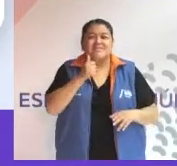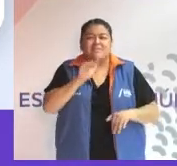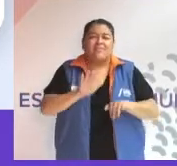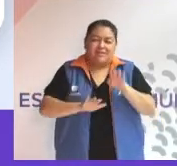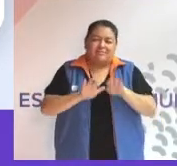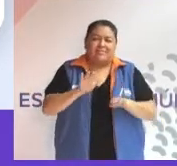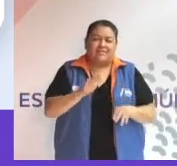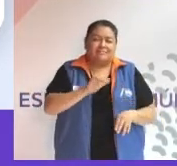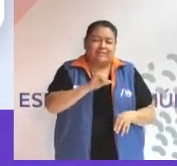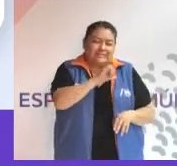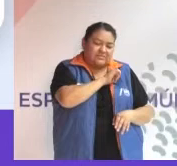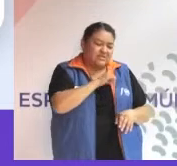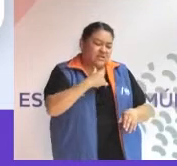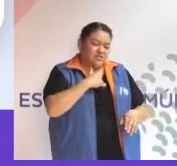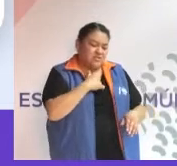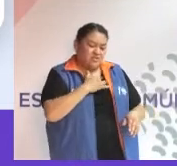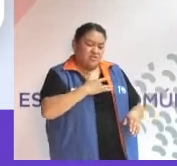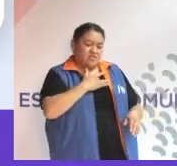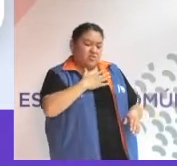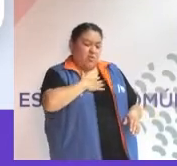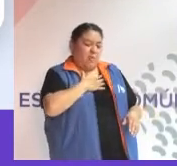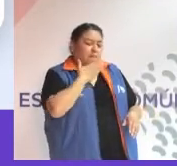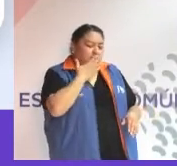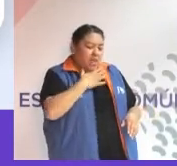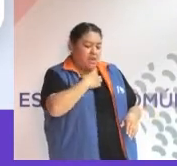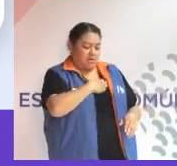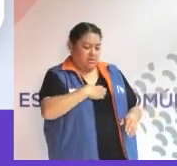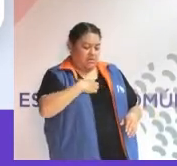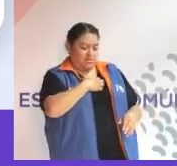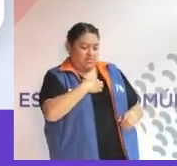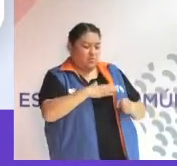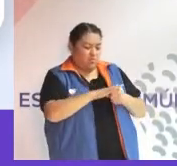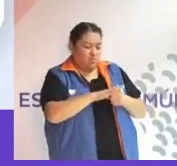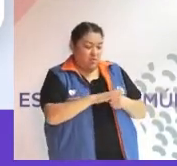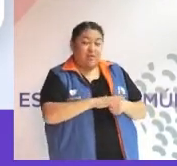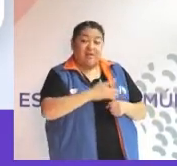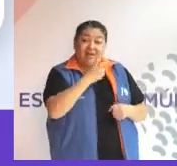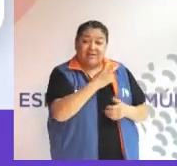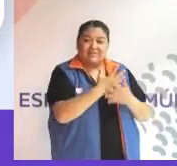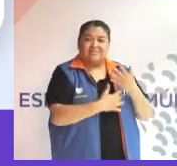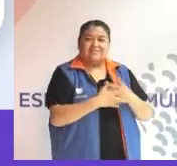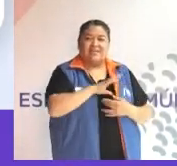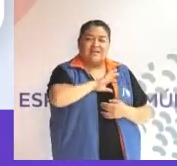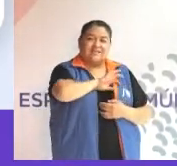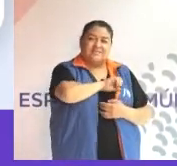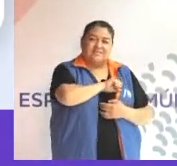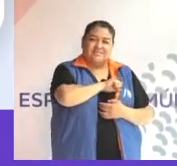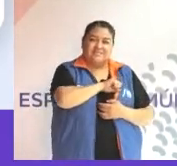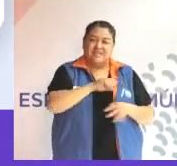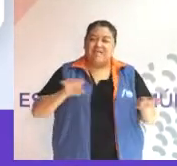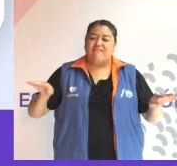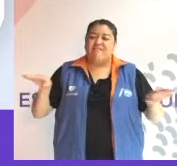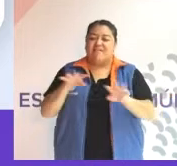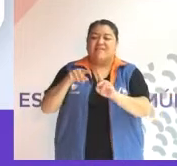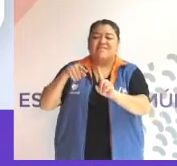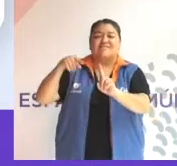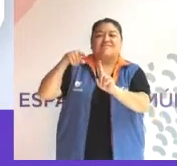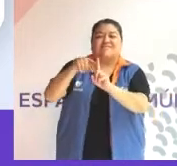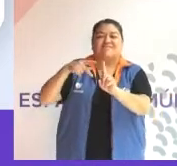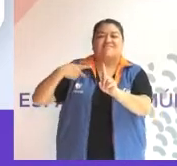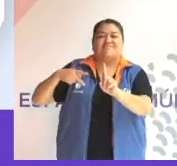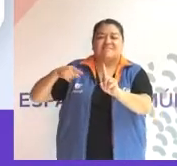en el sentido de qué me hace sentir bien, y eso es lo que hago. Y creo que ese customer centricity es muy importante